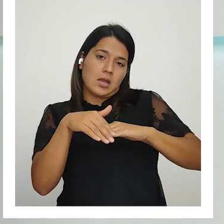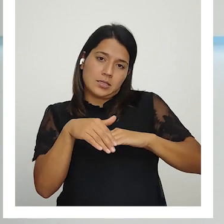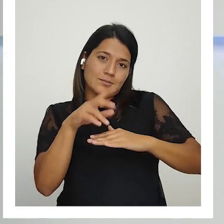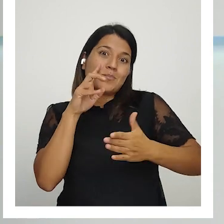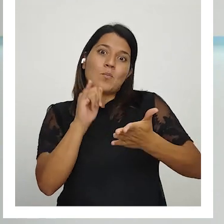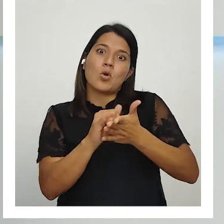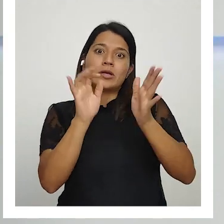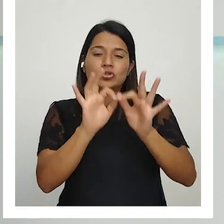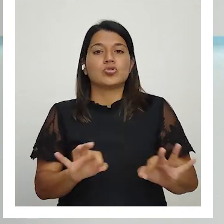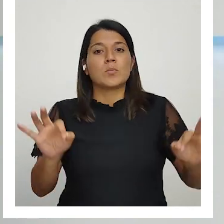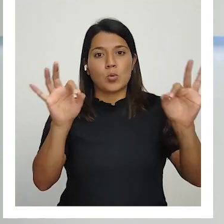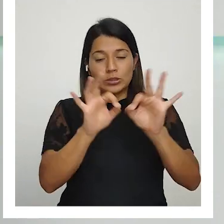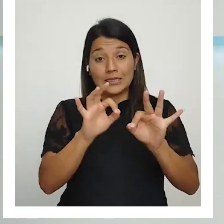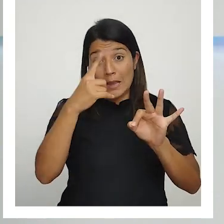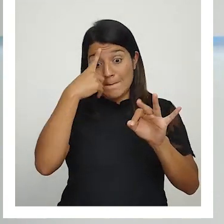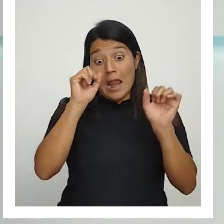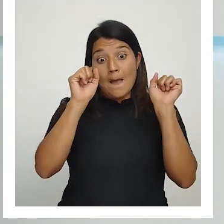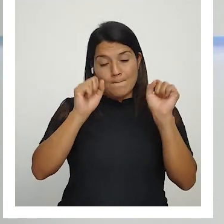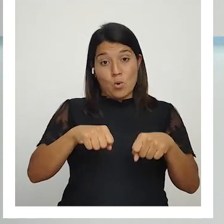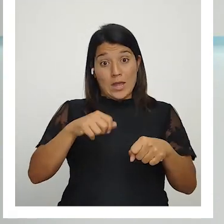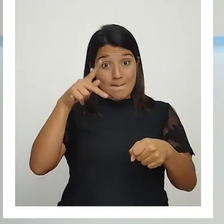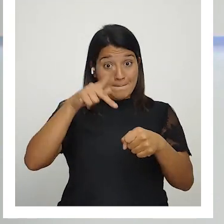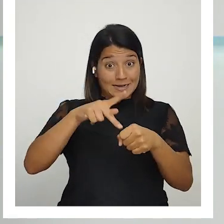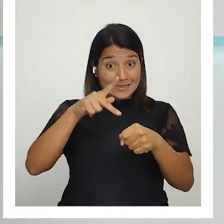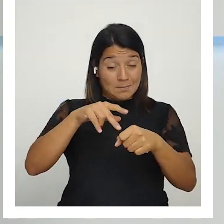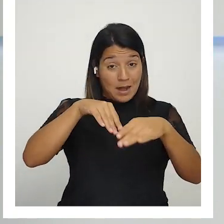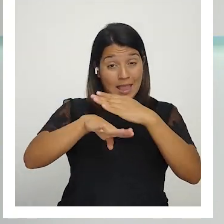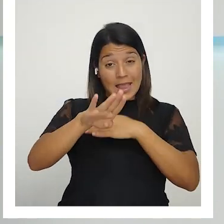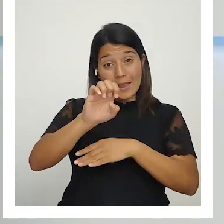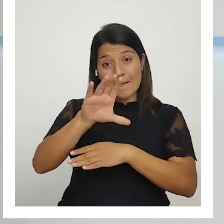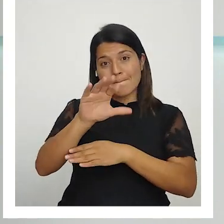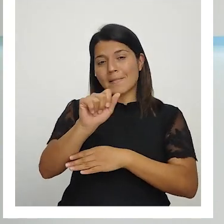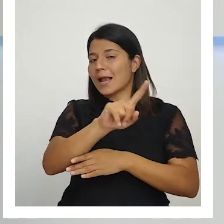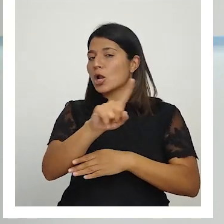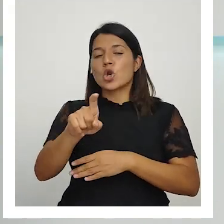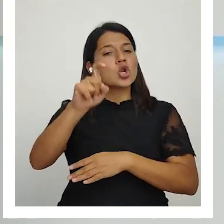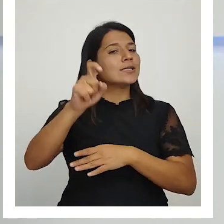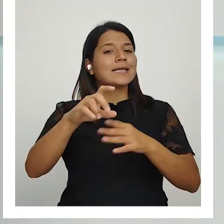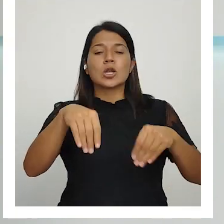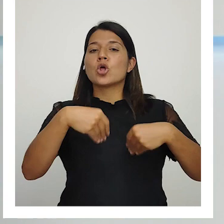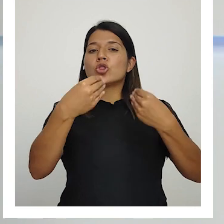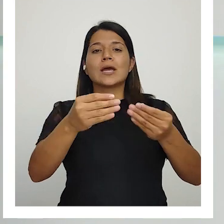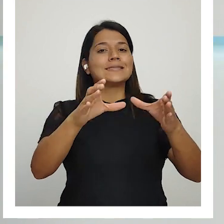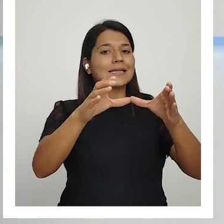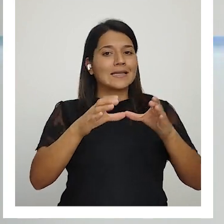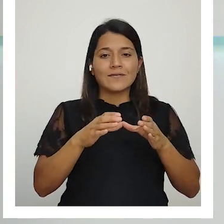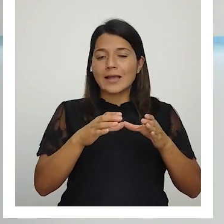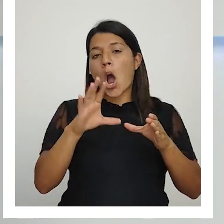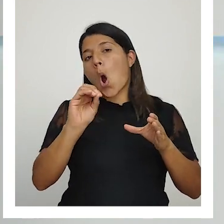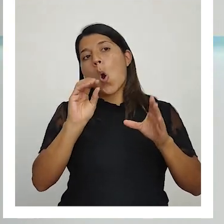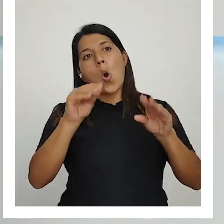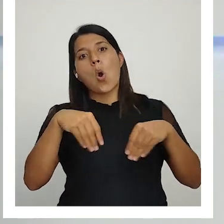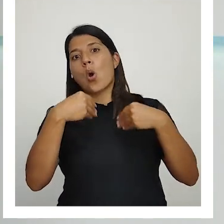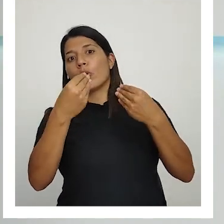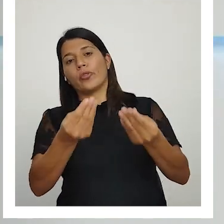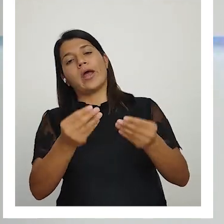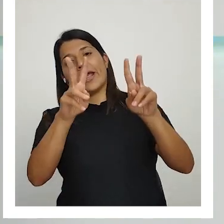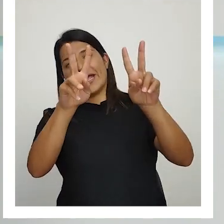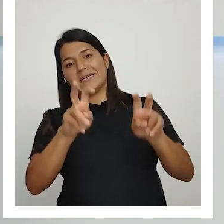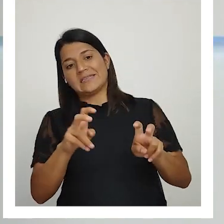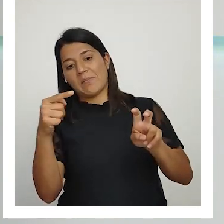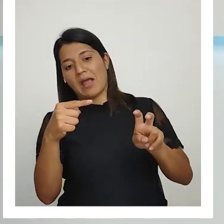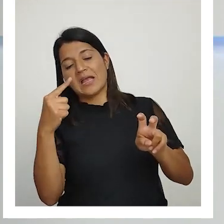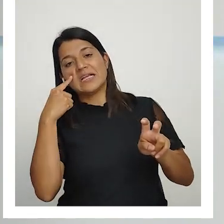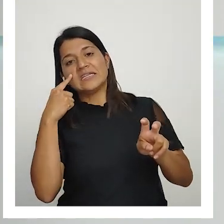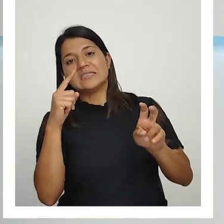para aplicar a la beca en sí no necesitan aportar una certificación o un examen, digamos, ¿verdad?, que certifique cuál